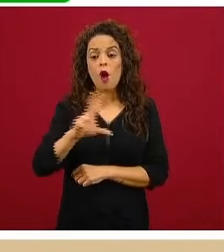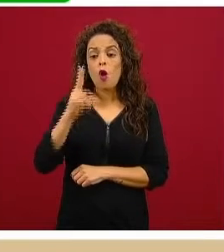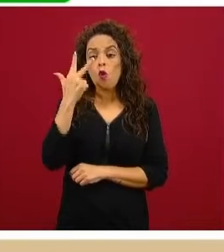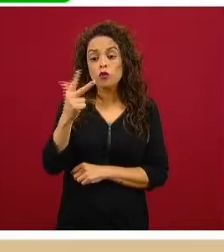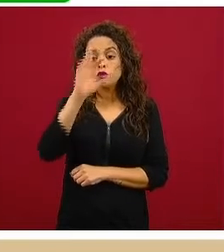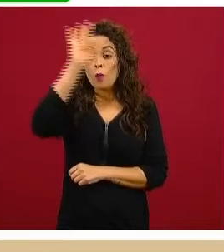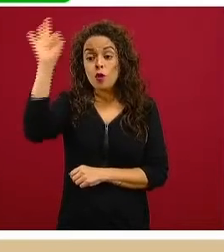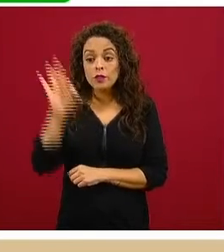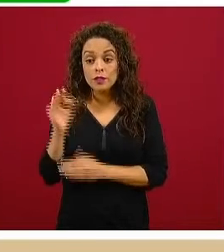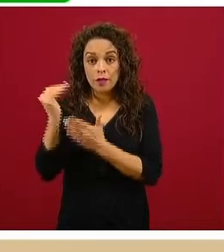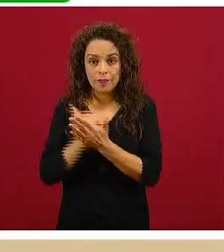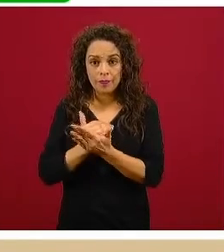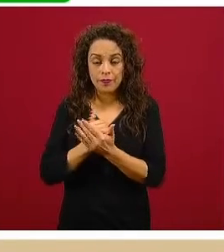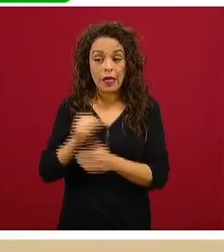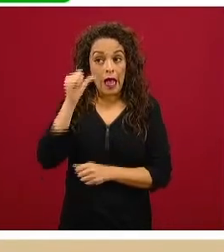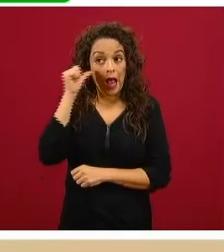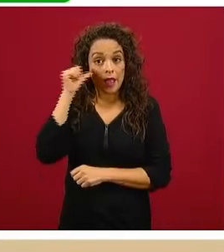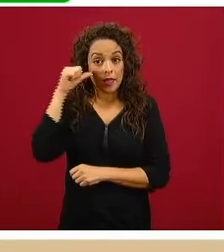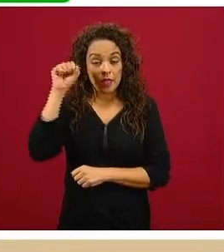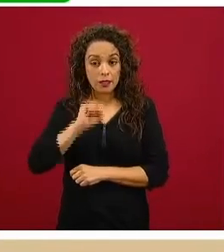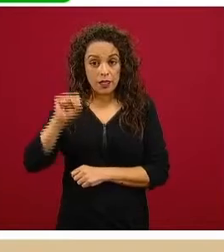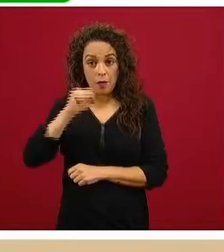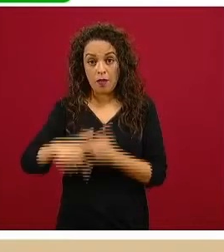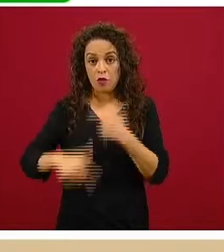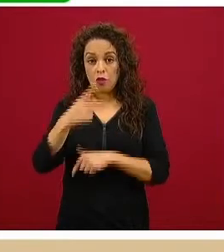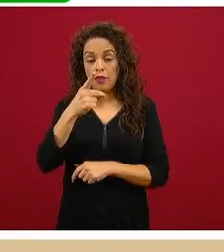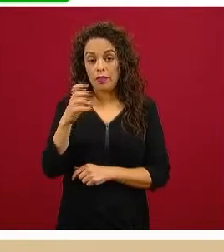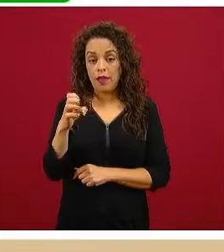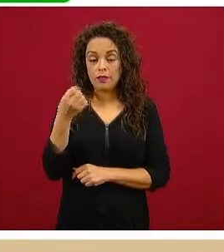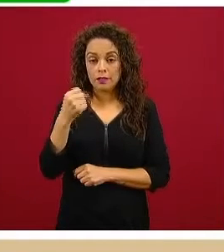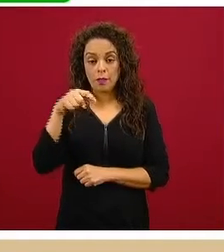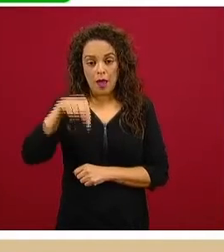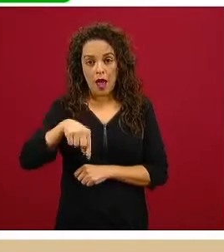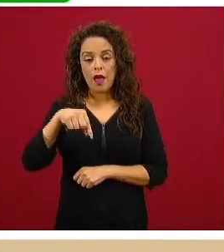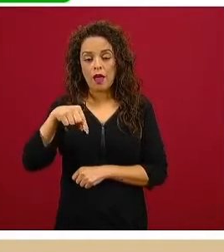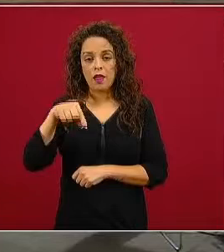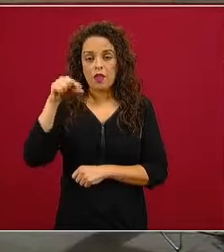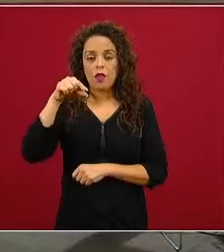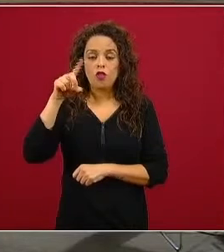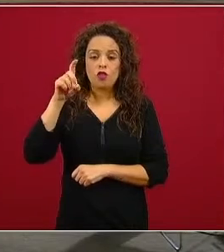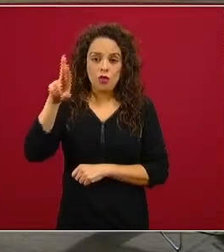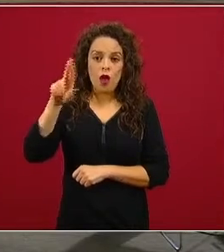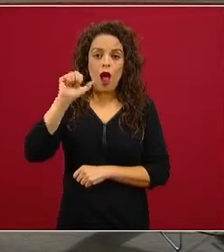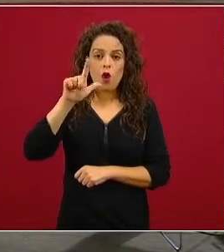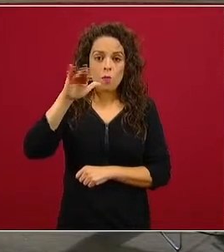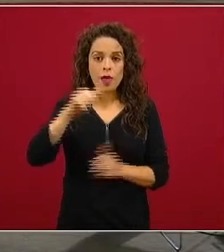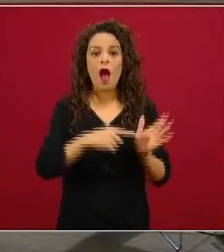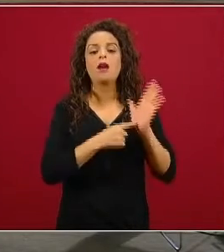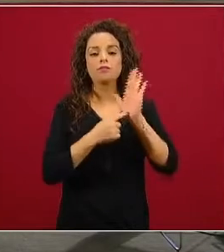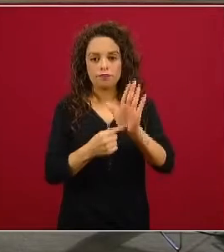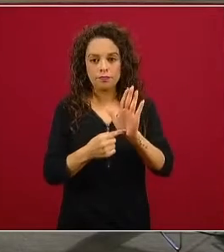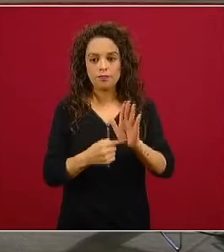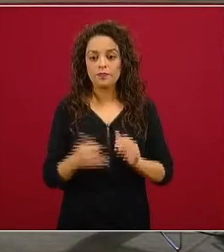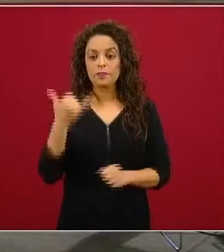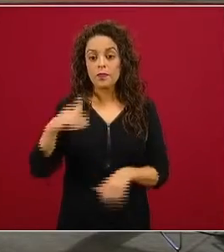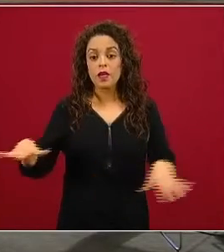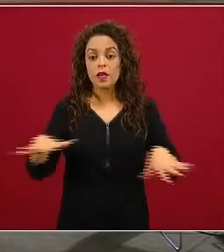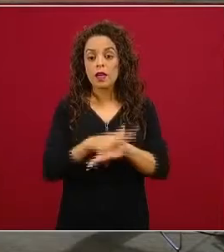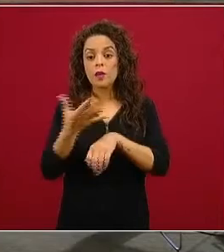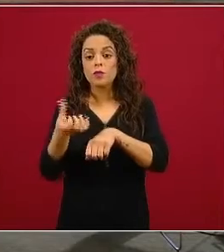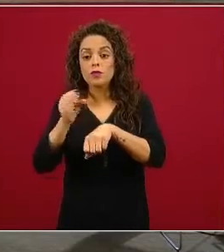se alcanzó el punto máximo a nivel nacional. La semana 29 fue a mitad del mes de julio y